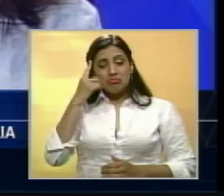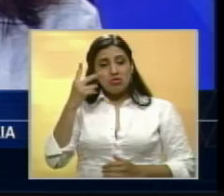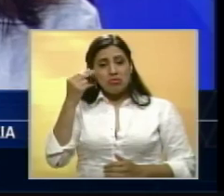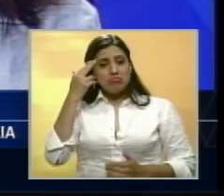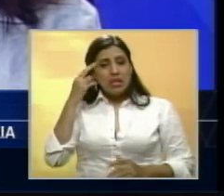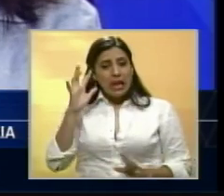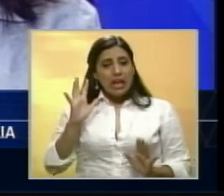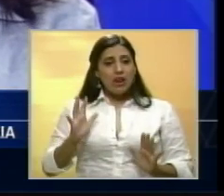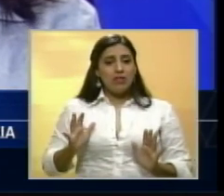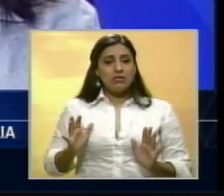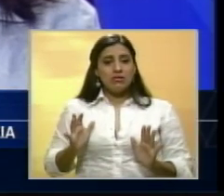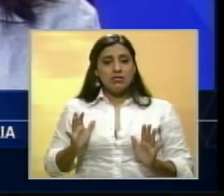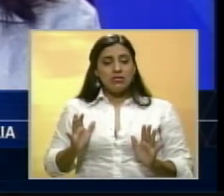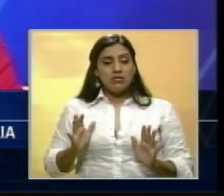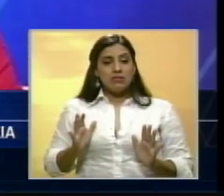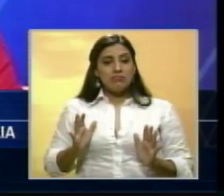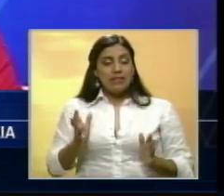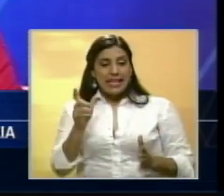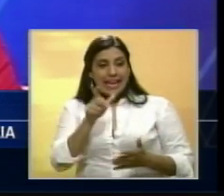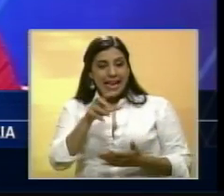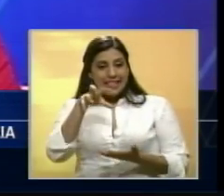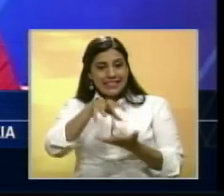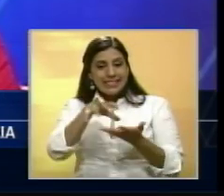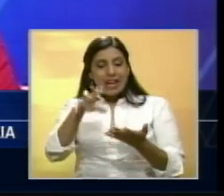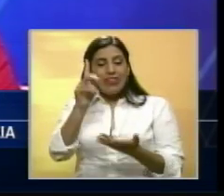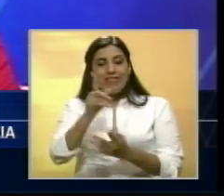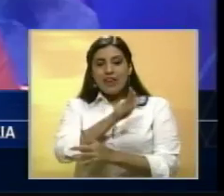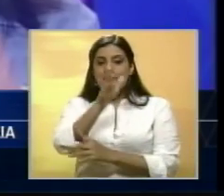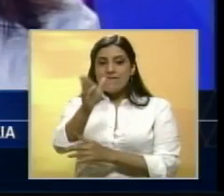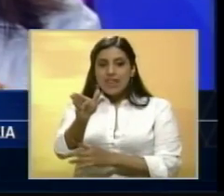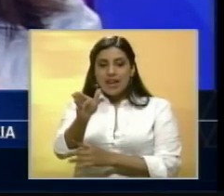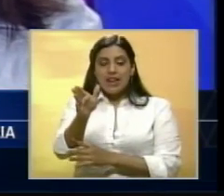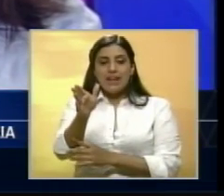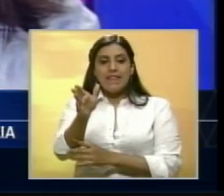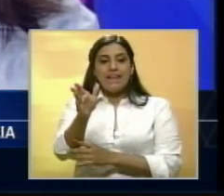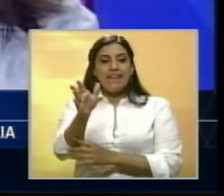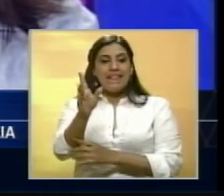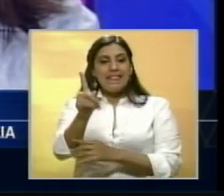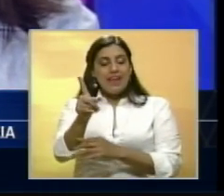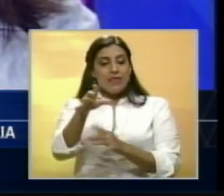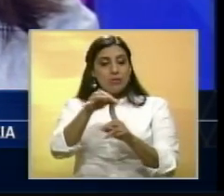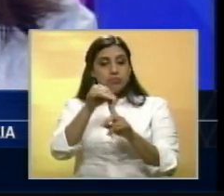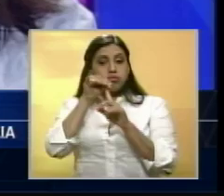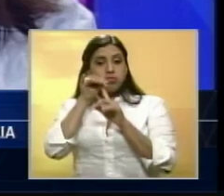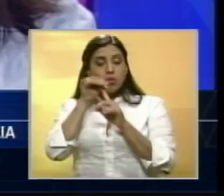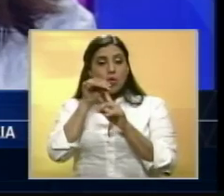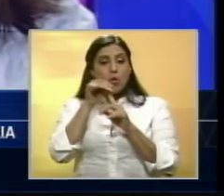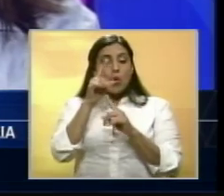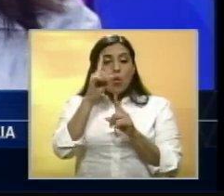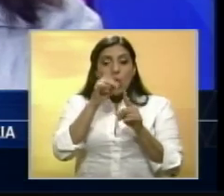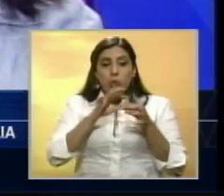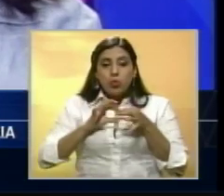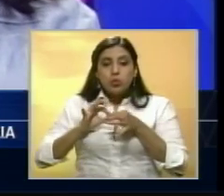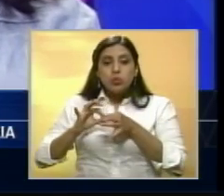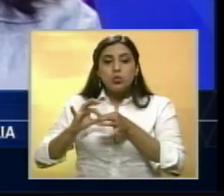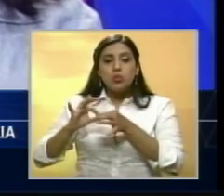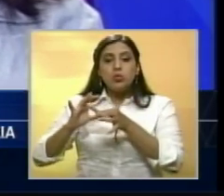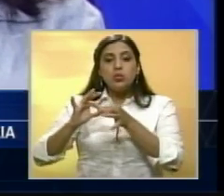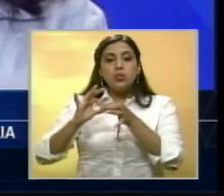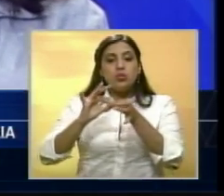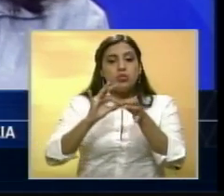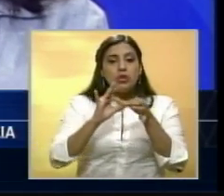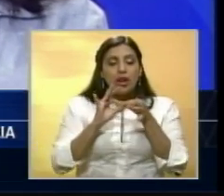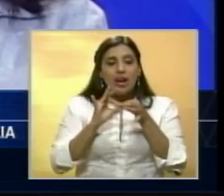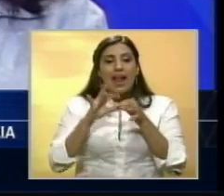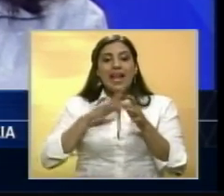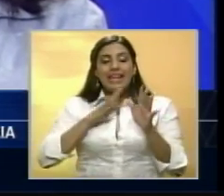creo efectivamente que los estados deban asistir incluso. Luego de haber sido elegido él por unanimidad, luego